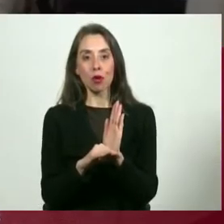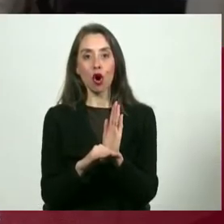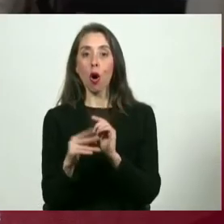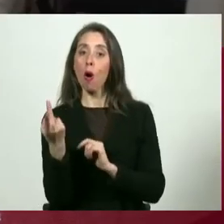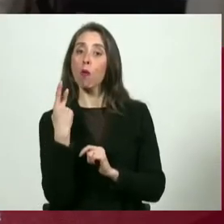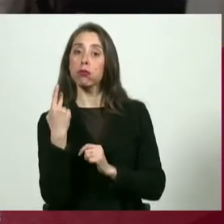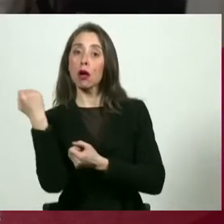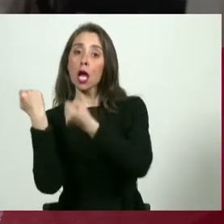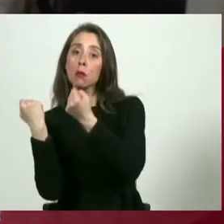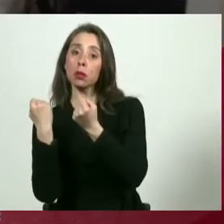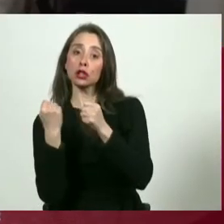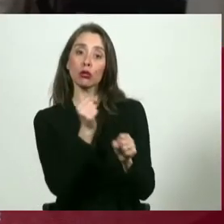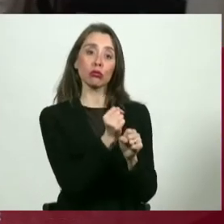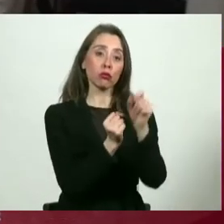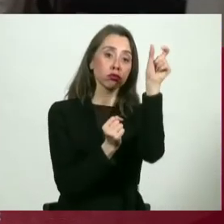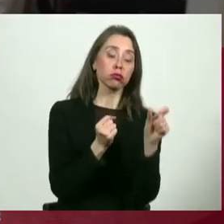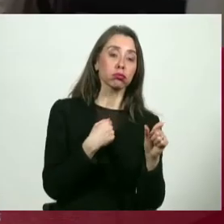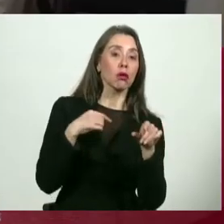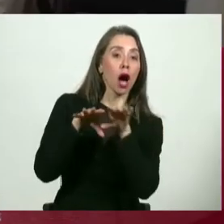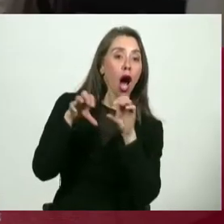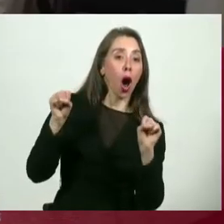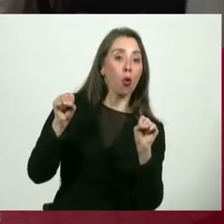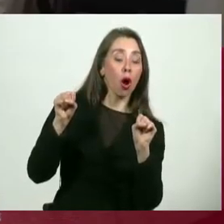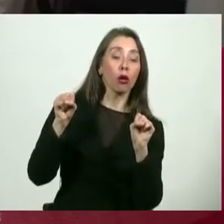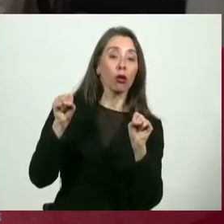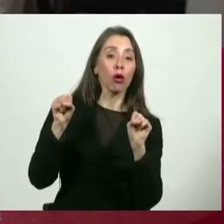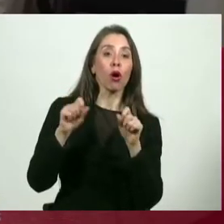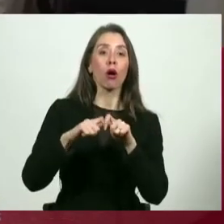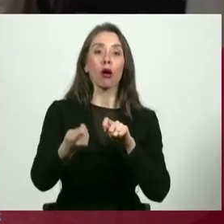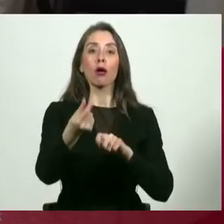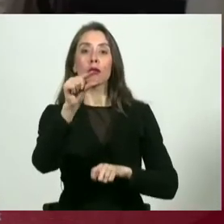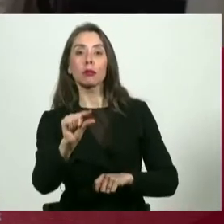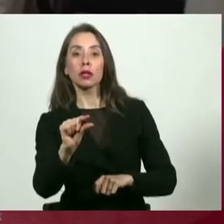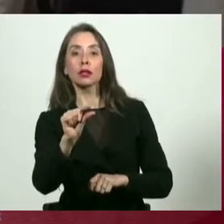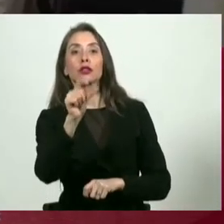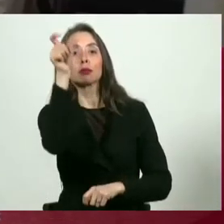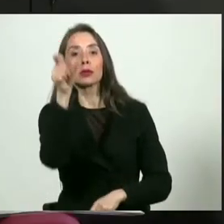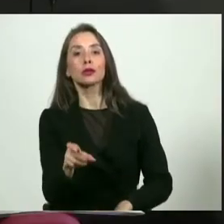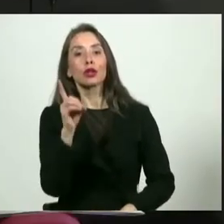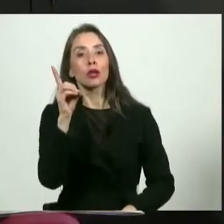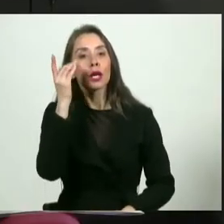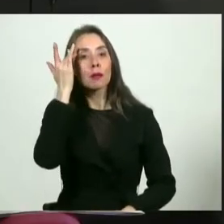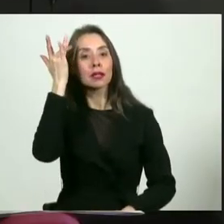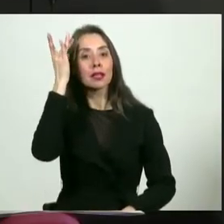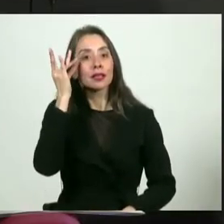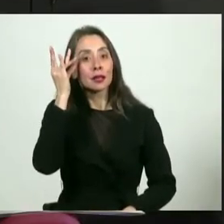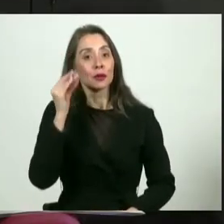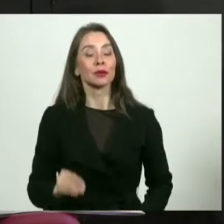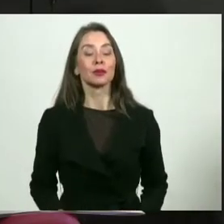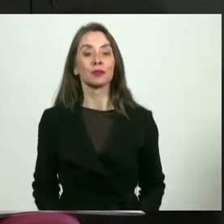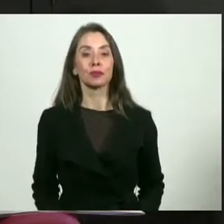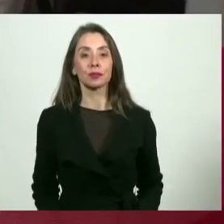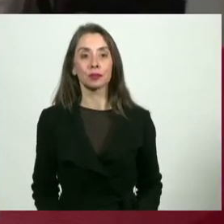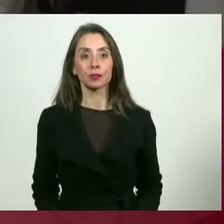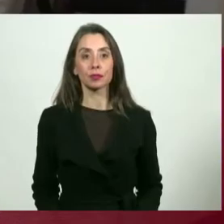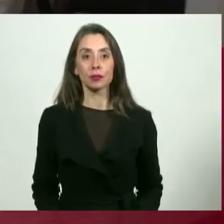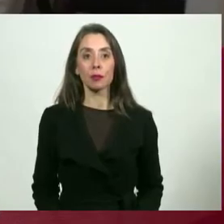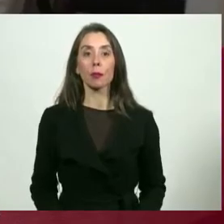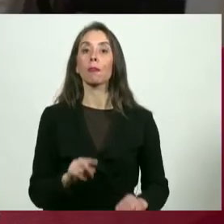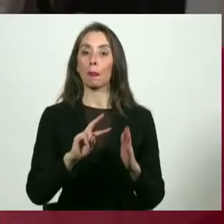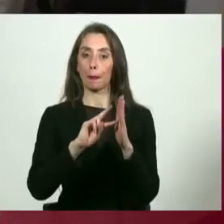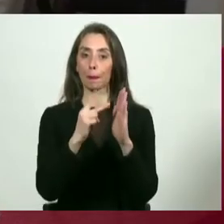hacerse de esa naturaleza, de esa forma. Después, con respecto a la... bueno, y otras cosas además que